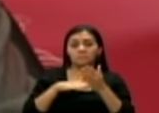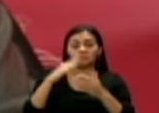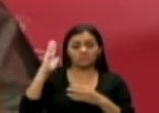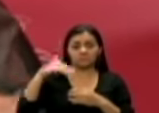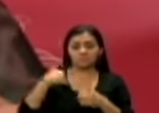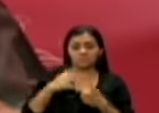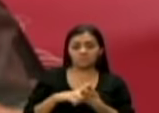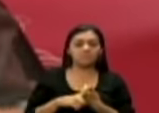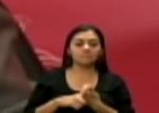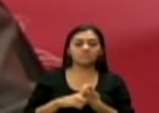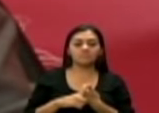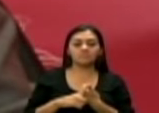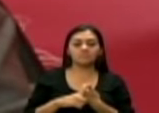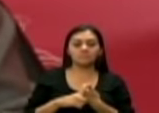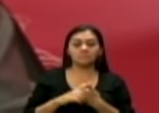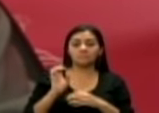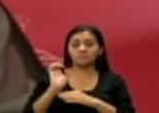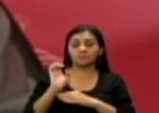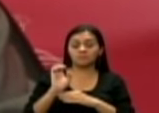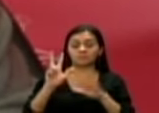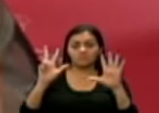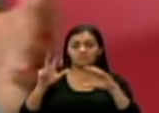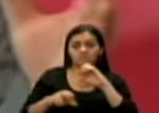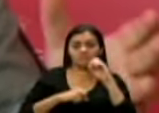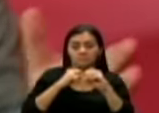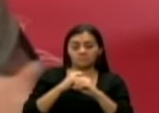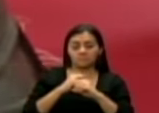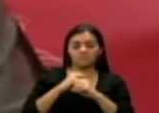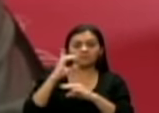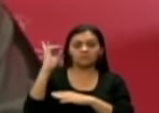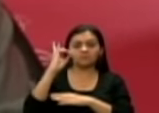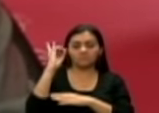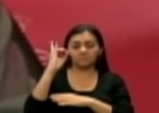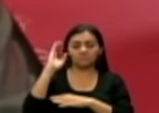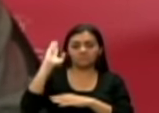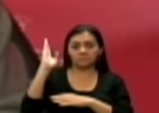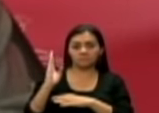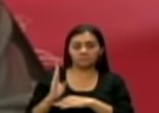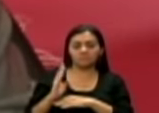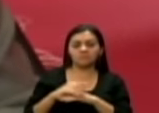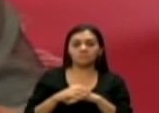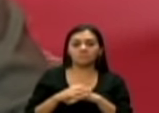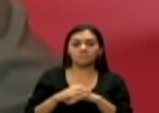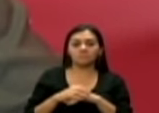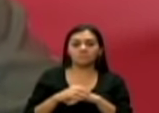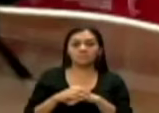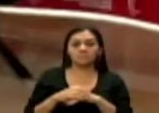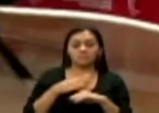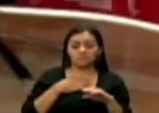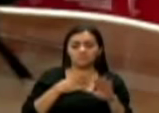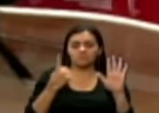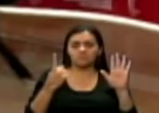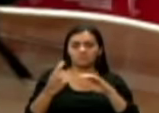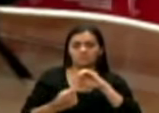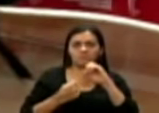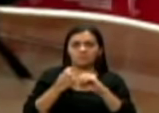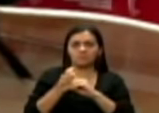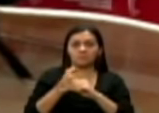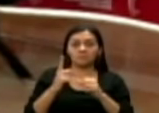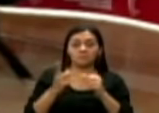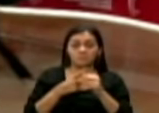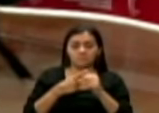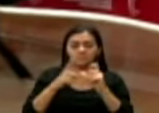Argentina, acá en Ecuador, 8 años. En Bolivia, en Brasil, etcétera. ¿Cuáles son las respuestas? Años. Bueno, primero,